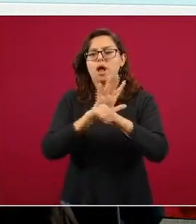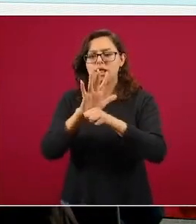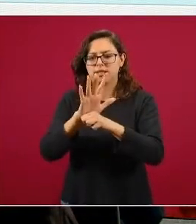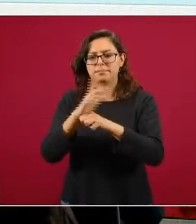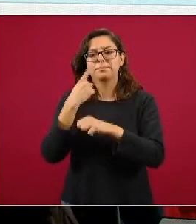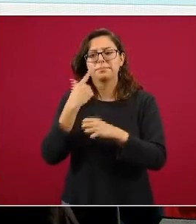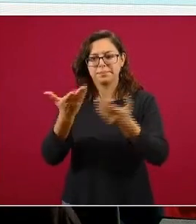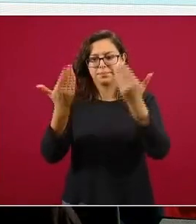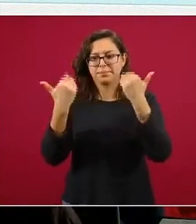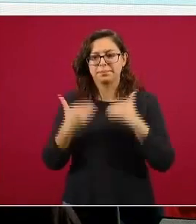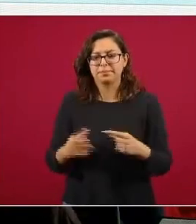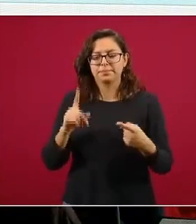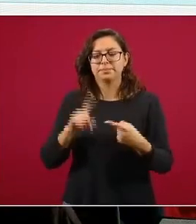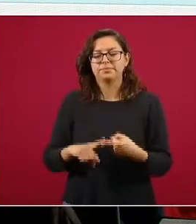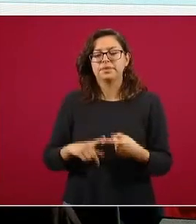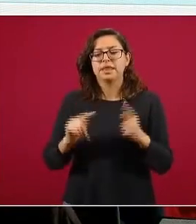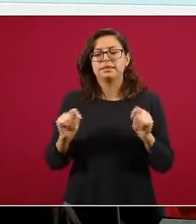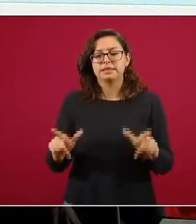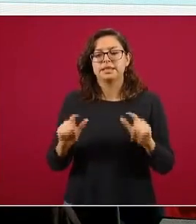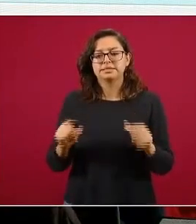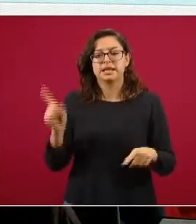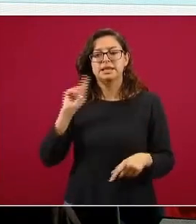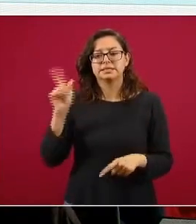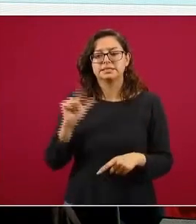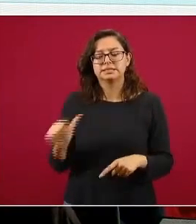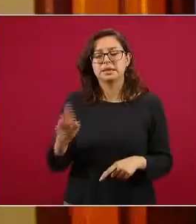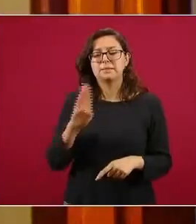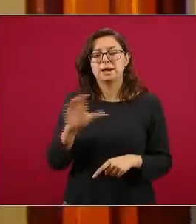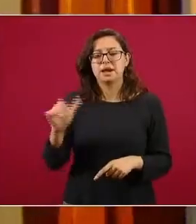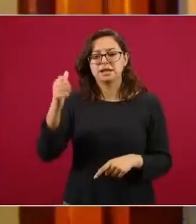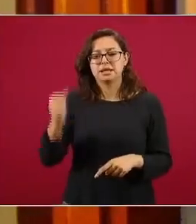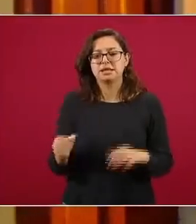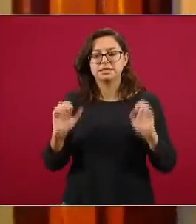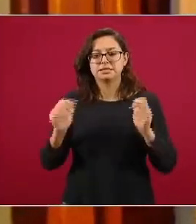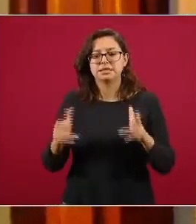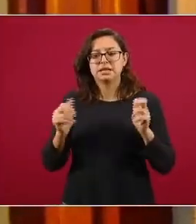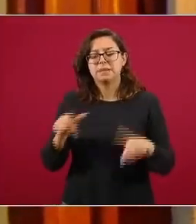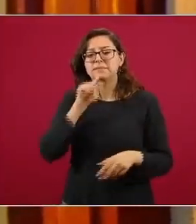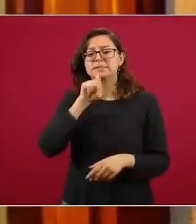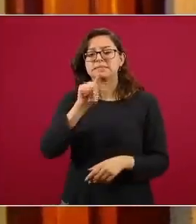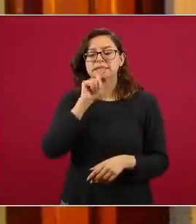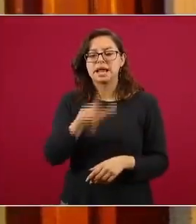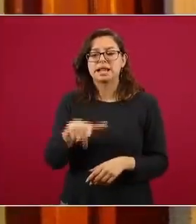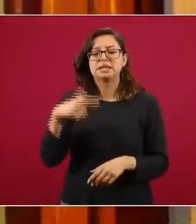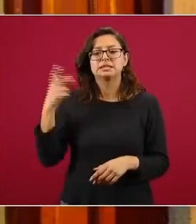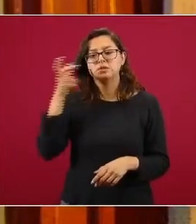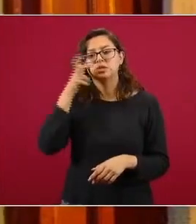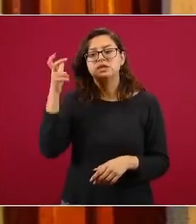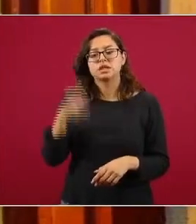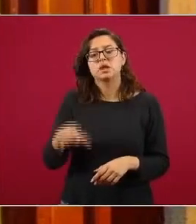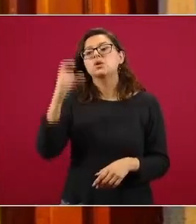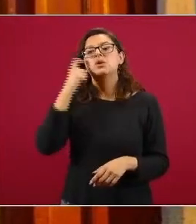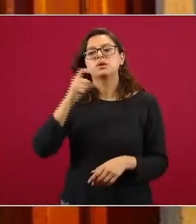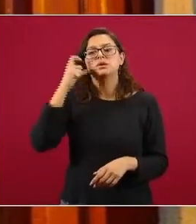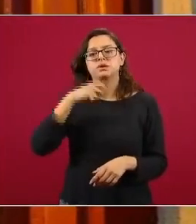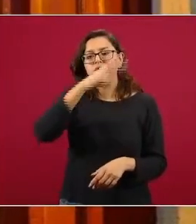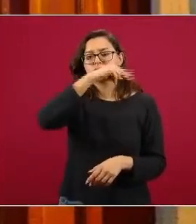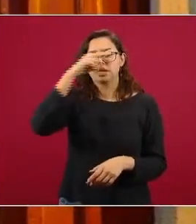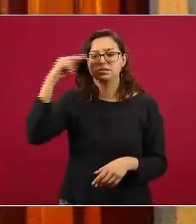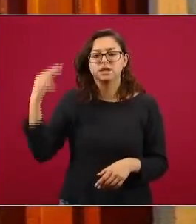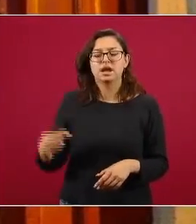Siguiente, por favor. Está Tlaxcala, Zacatecas, Baja California Sur, Chiapas, Jalisco, Hidalgo, Guerrero,